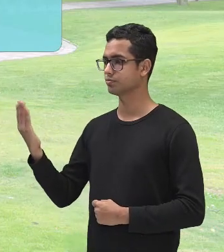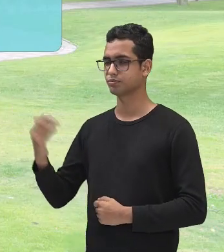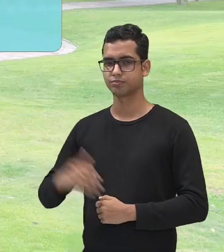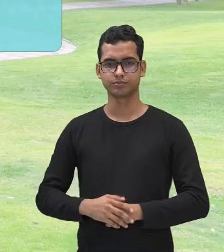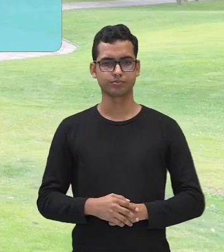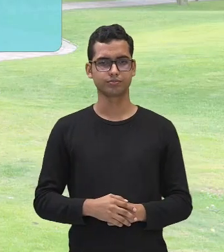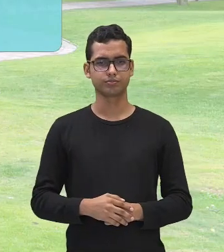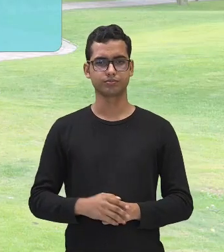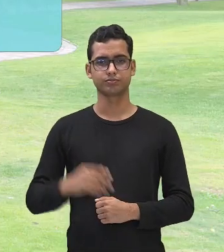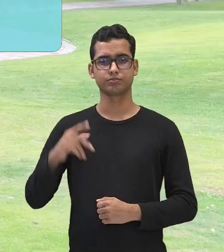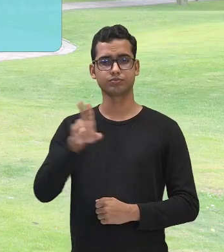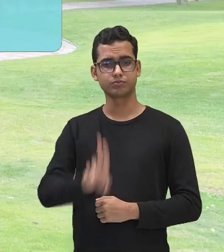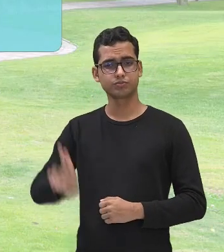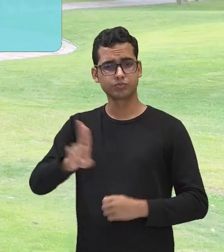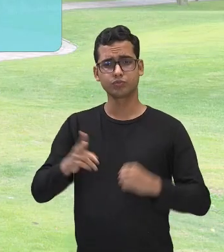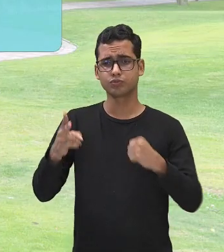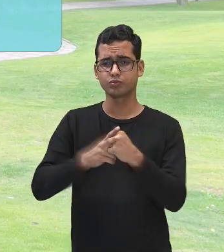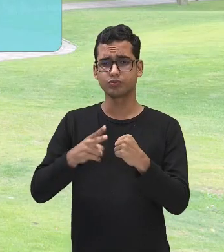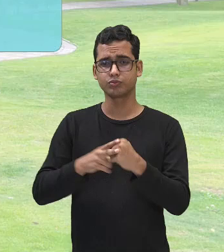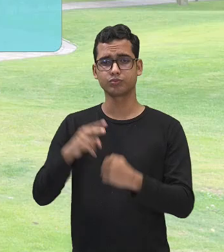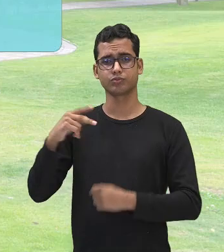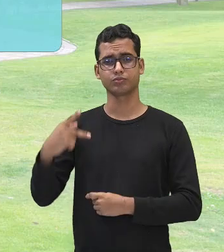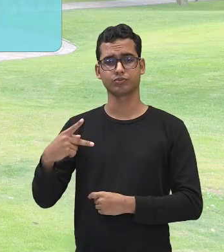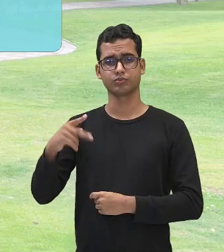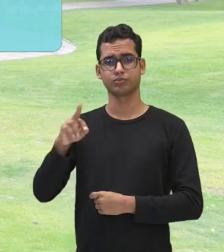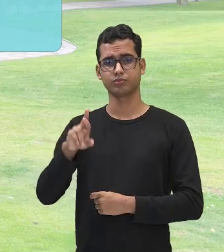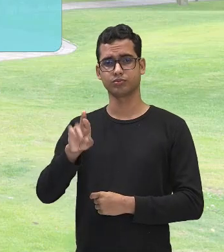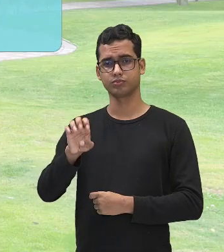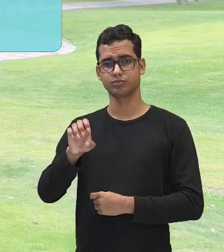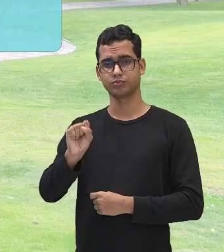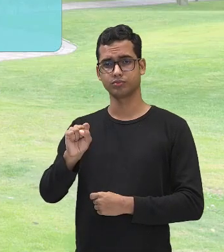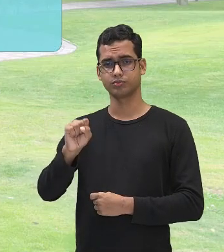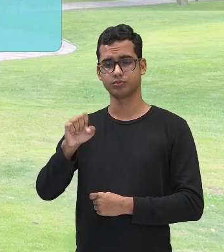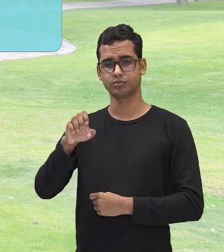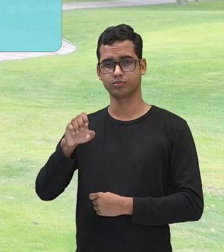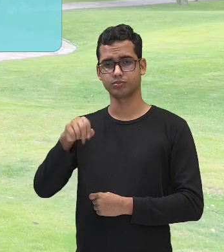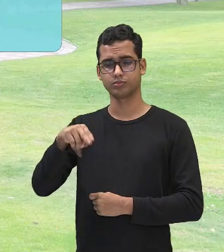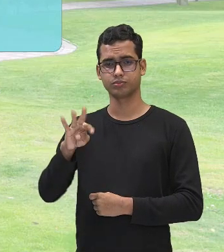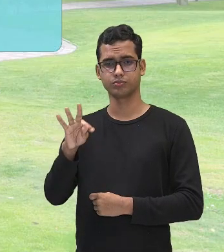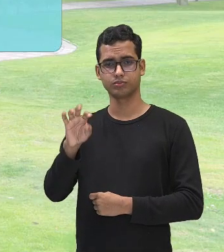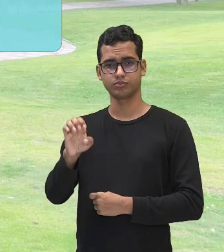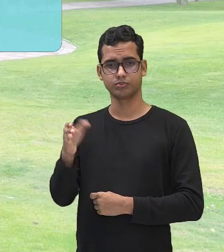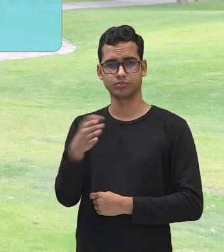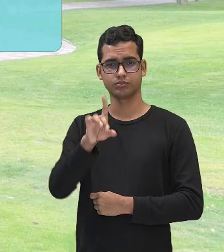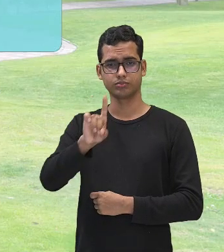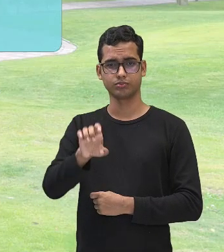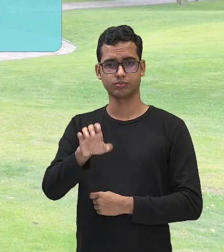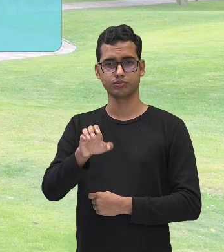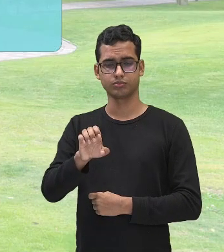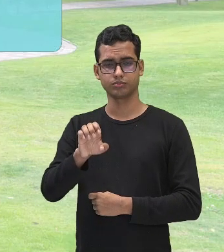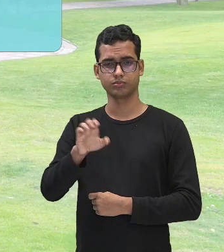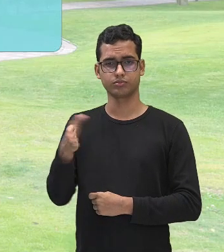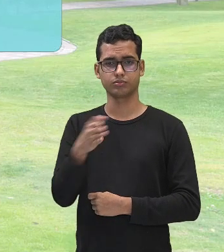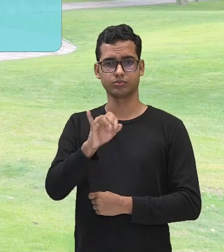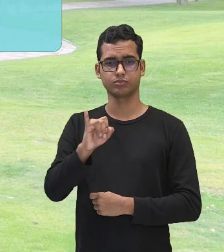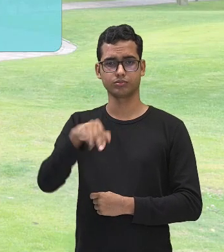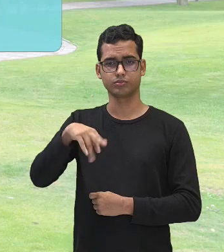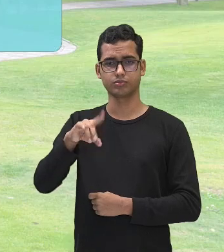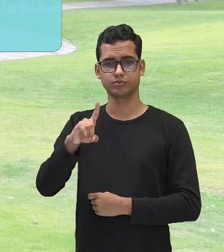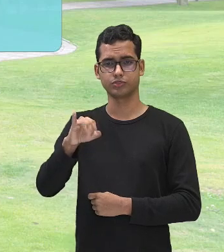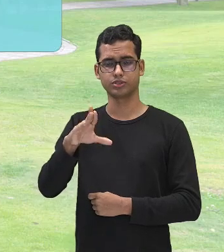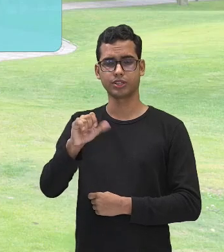indicativo. Assim como no português, el presente de indicativo es un verbo